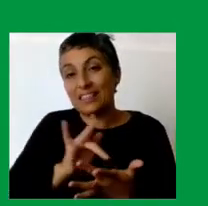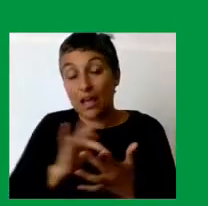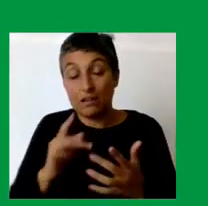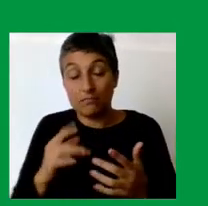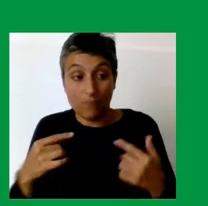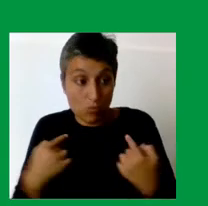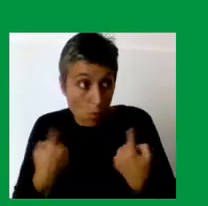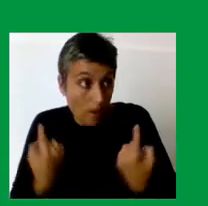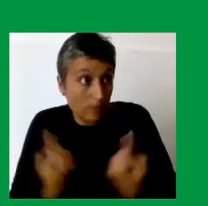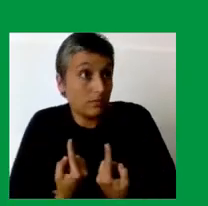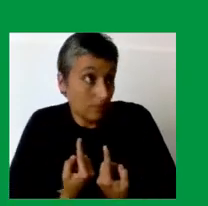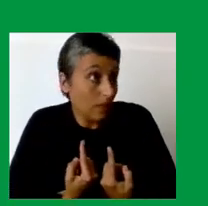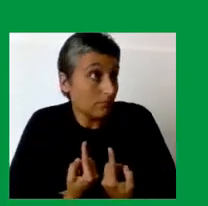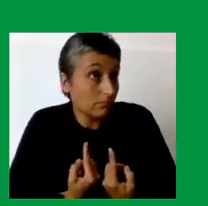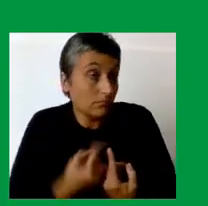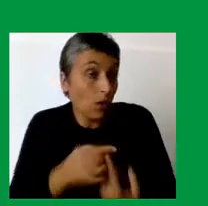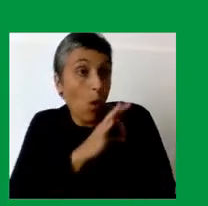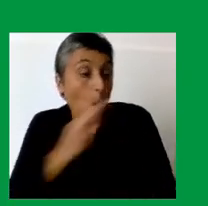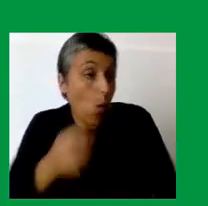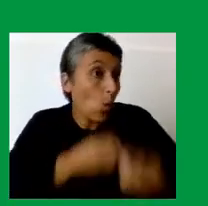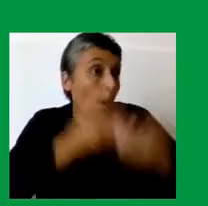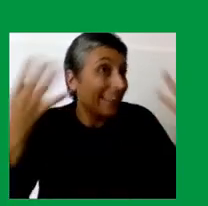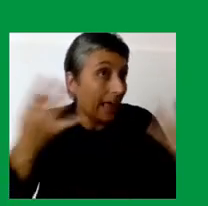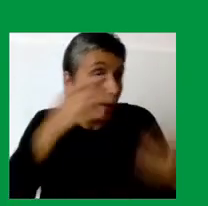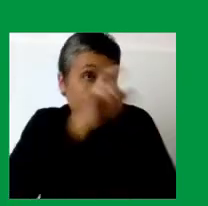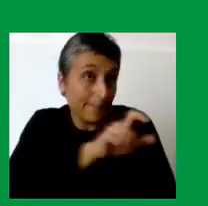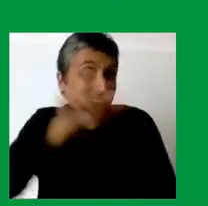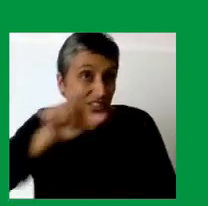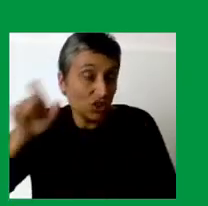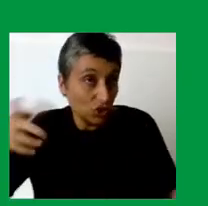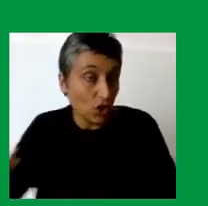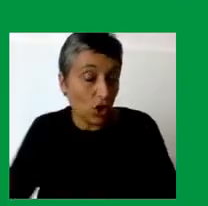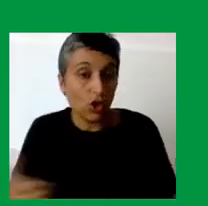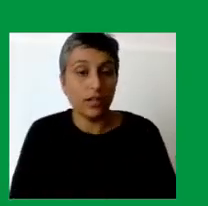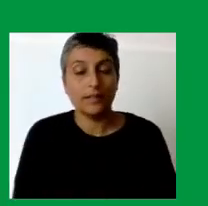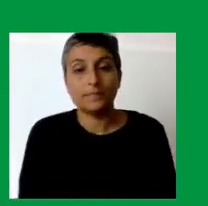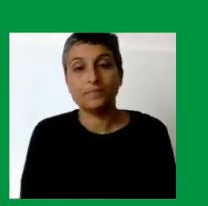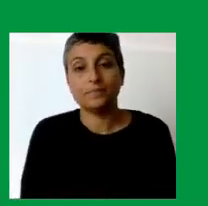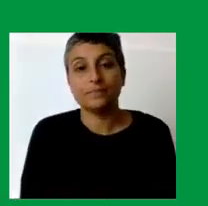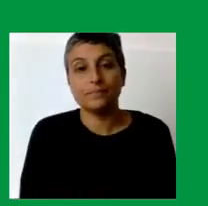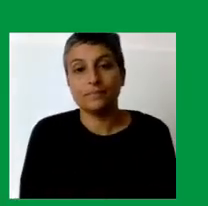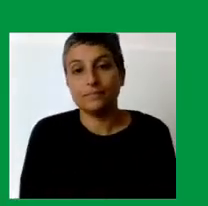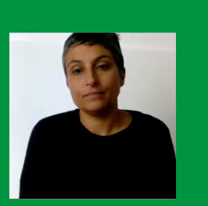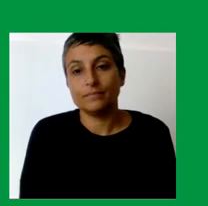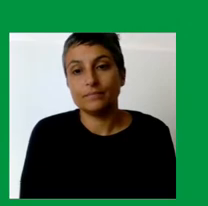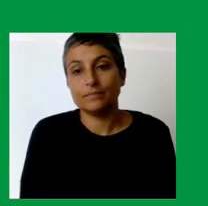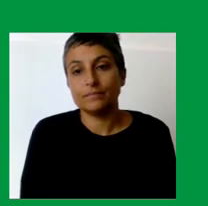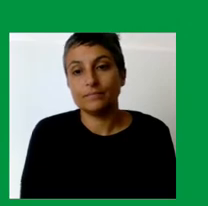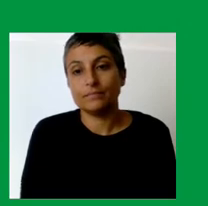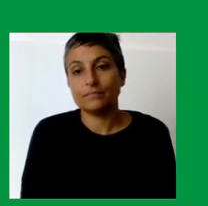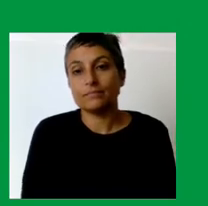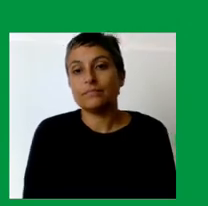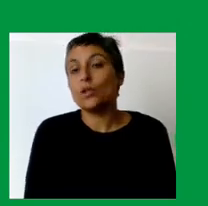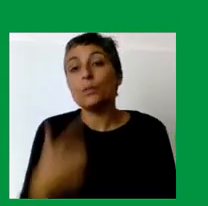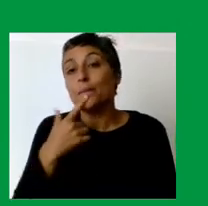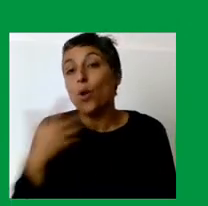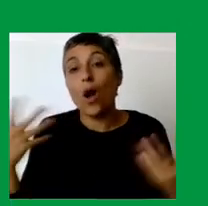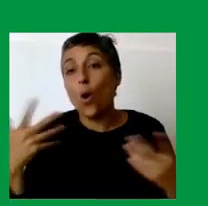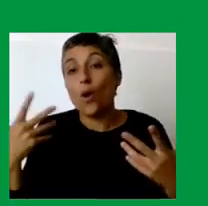de cualquiera que esté haciendo cosas en la web ahora mismo, estamos teniendo un Zoom, una videollamada,